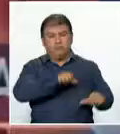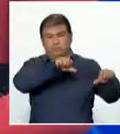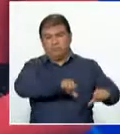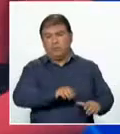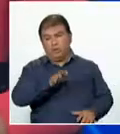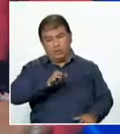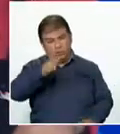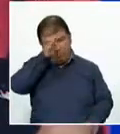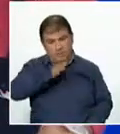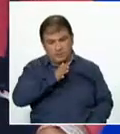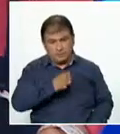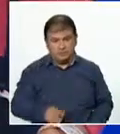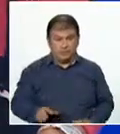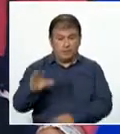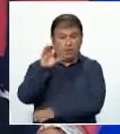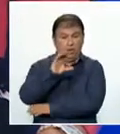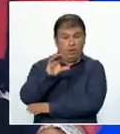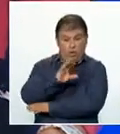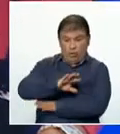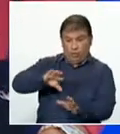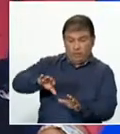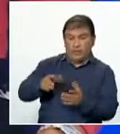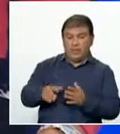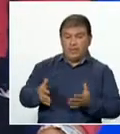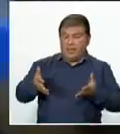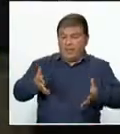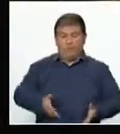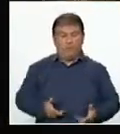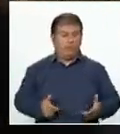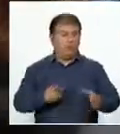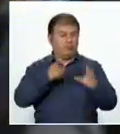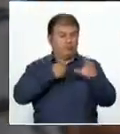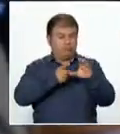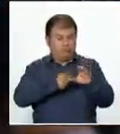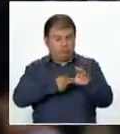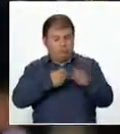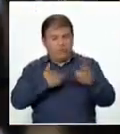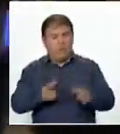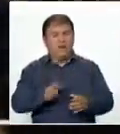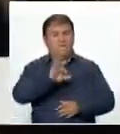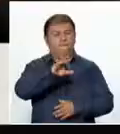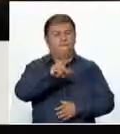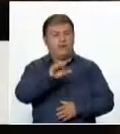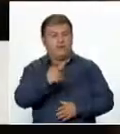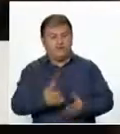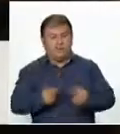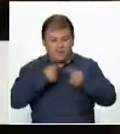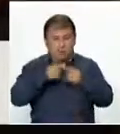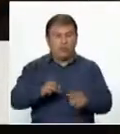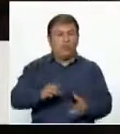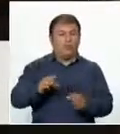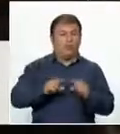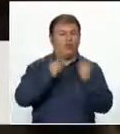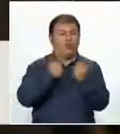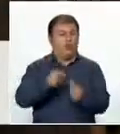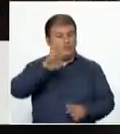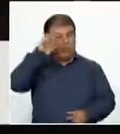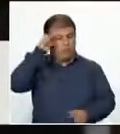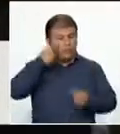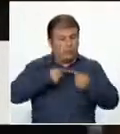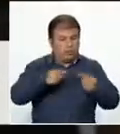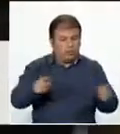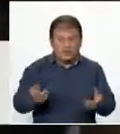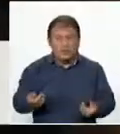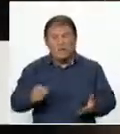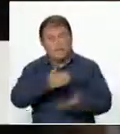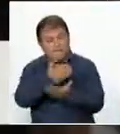padres. En Colombia, tras dejar las armas, el grupo guerrillero de las FARC lanzó oficialmente su partido político. Este hecho es parte del